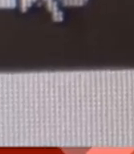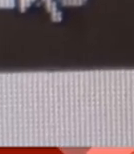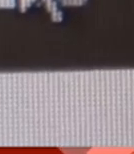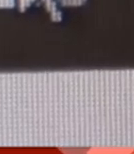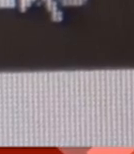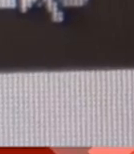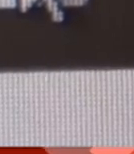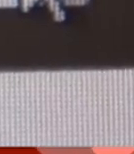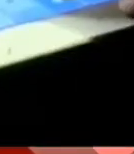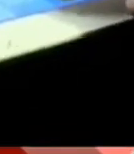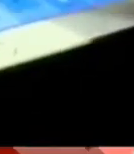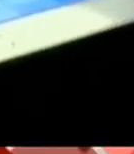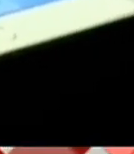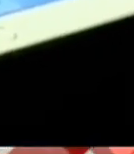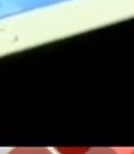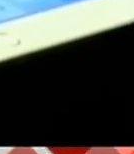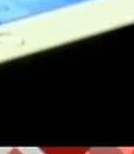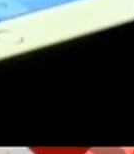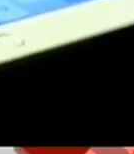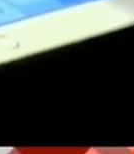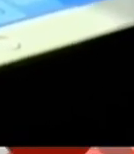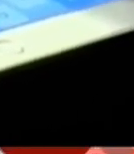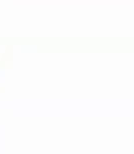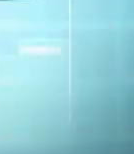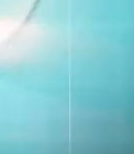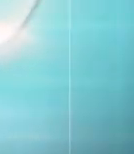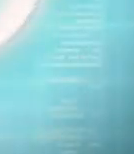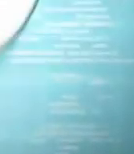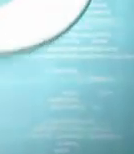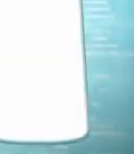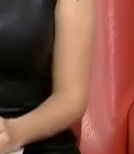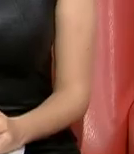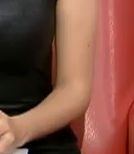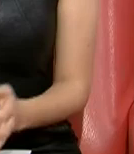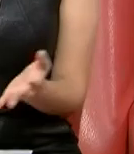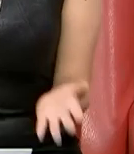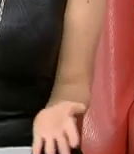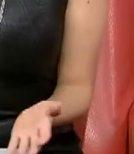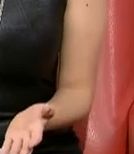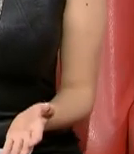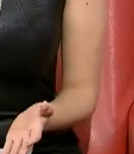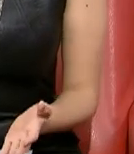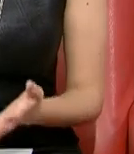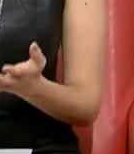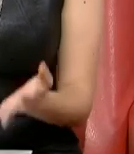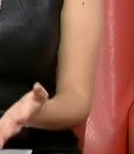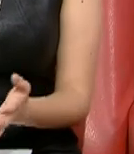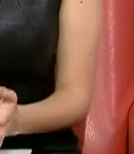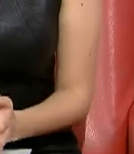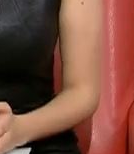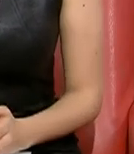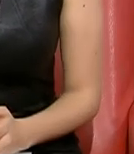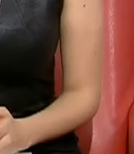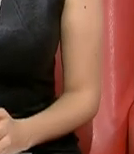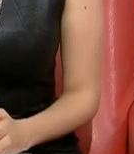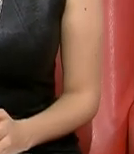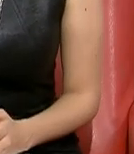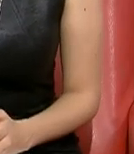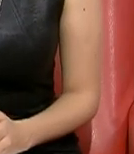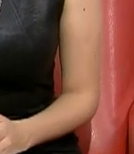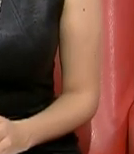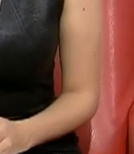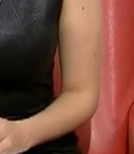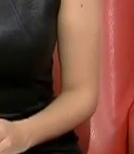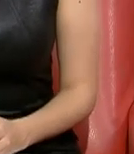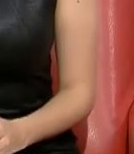dinero provenía de empresas del gobierno ruso, pues es muy probable que estas empresas hayan tenido intereses